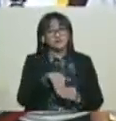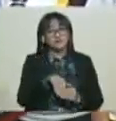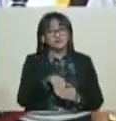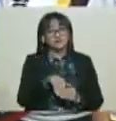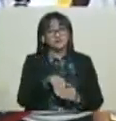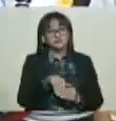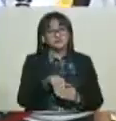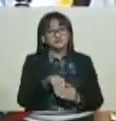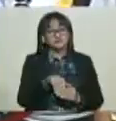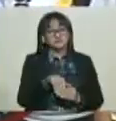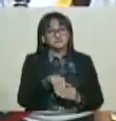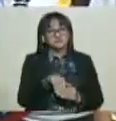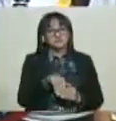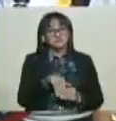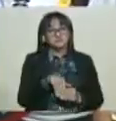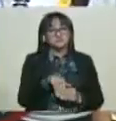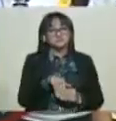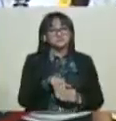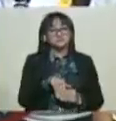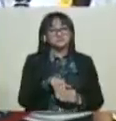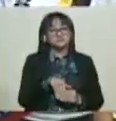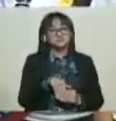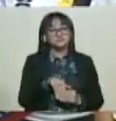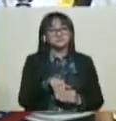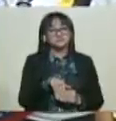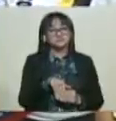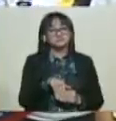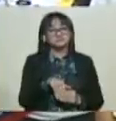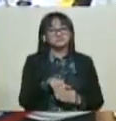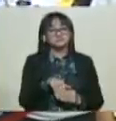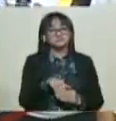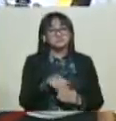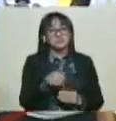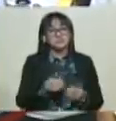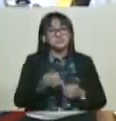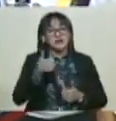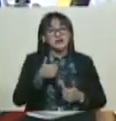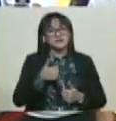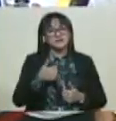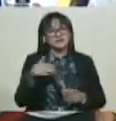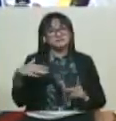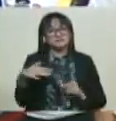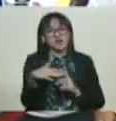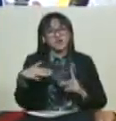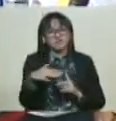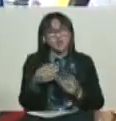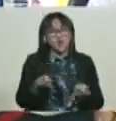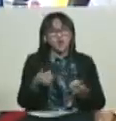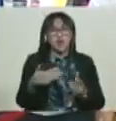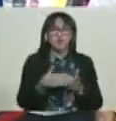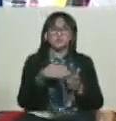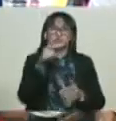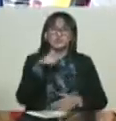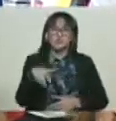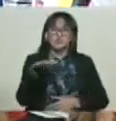ellos han intensificado la guerra económica contra el pueblo también